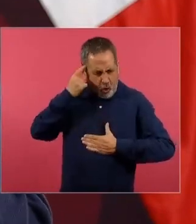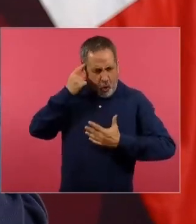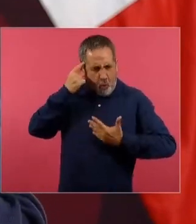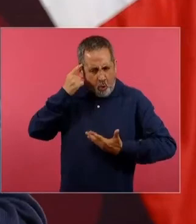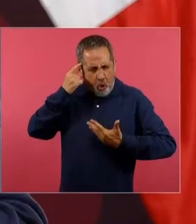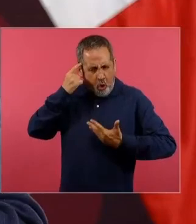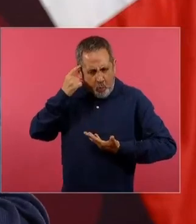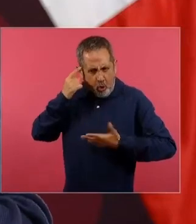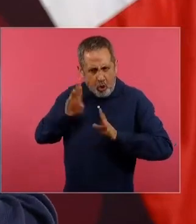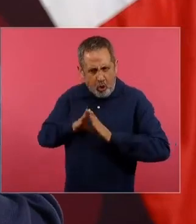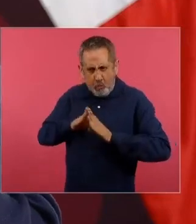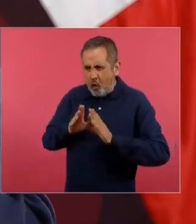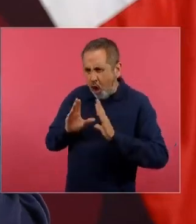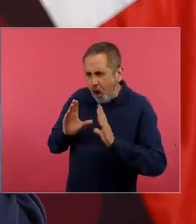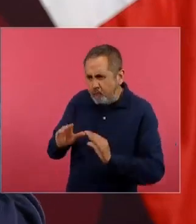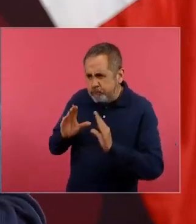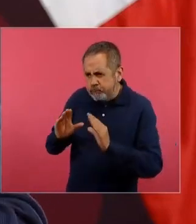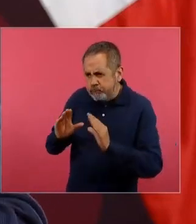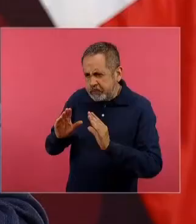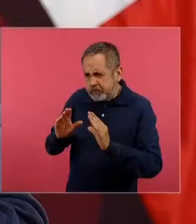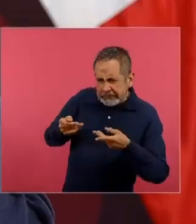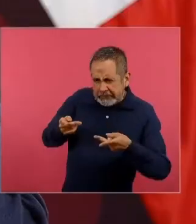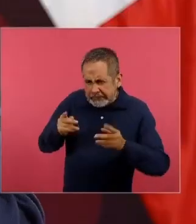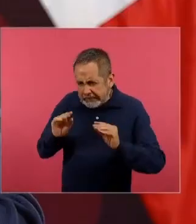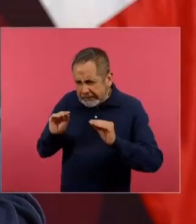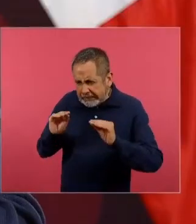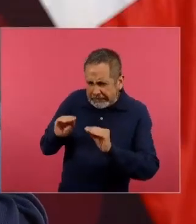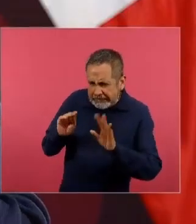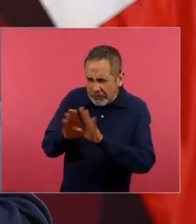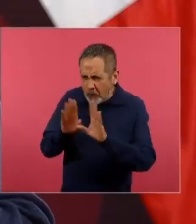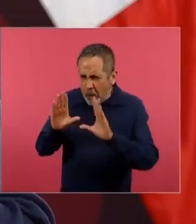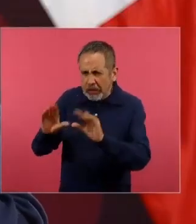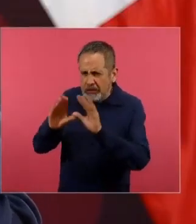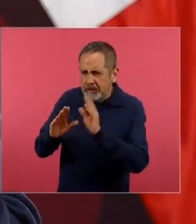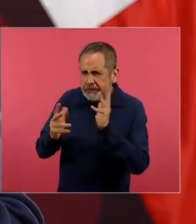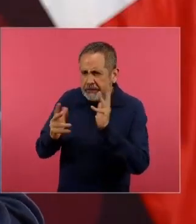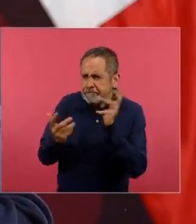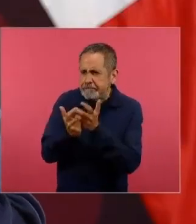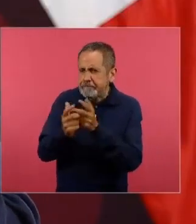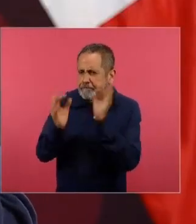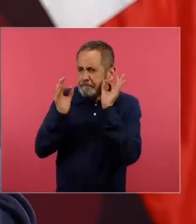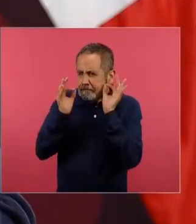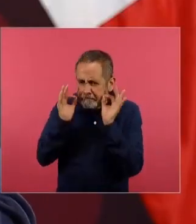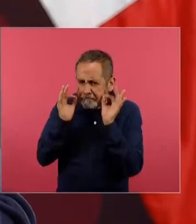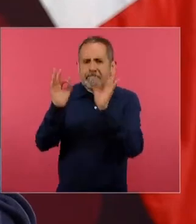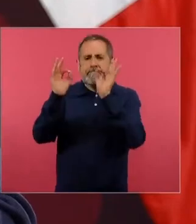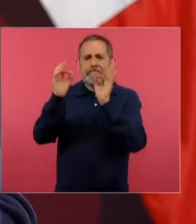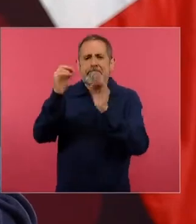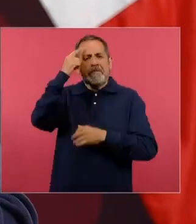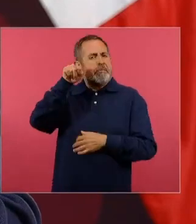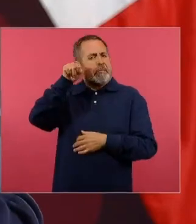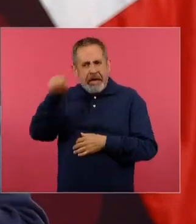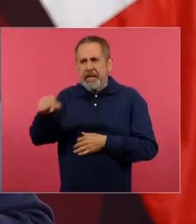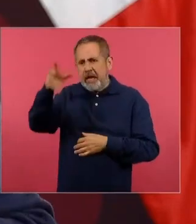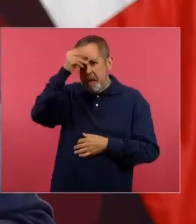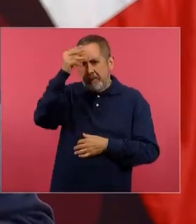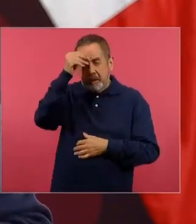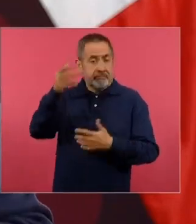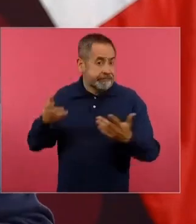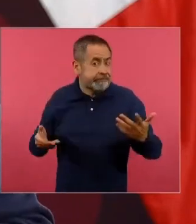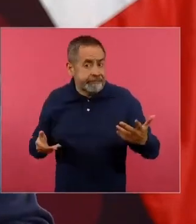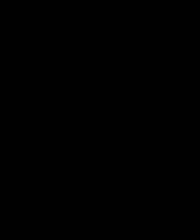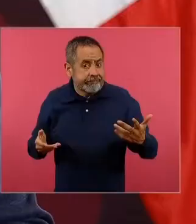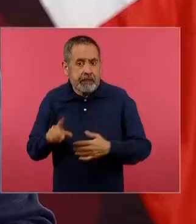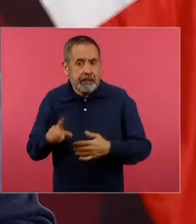cómo construir las estrategias de aprendizaje que va a llevar con sus estudiantes. La